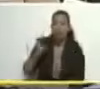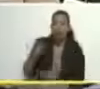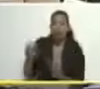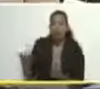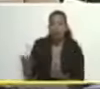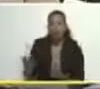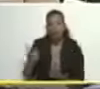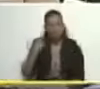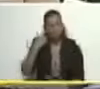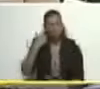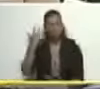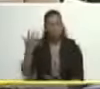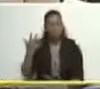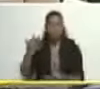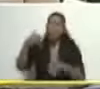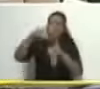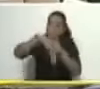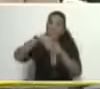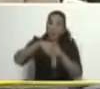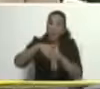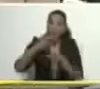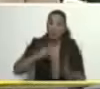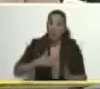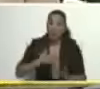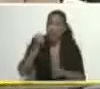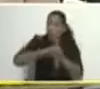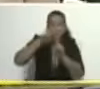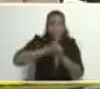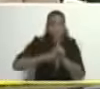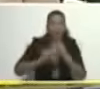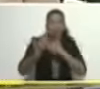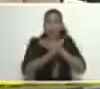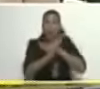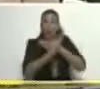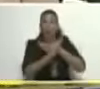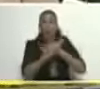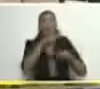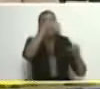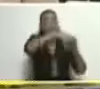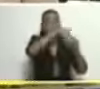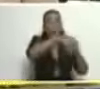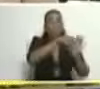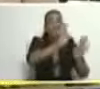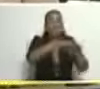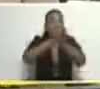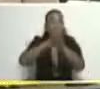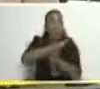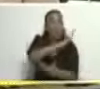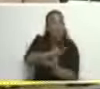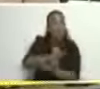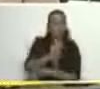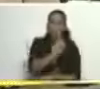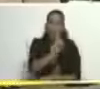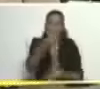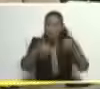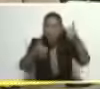Yo tengo que votar por el hombre que ha luchado contra las sanciones y no contra aquel que ha llamado para que las sanciones se